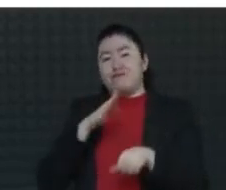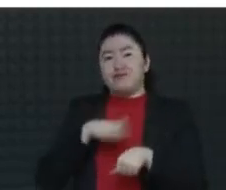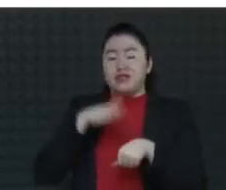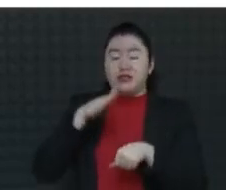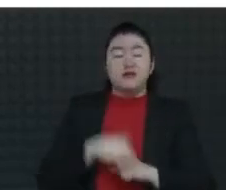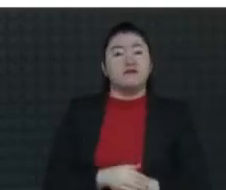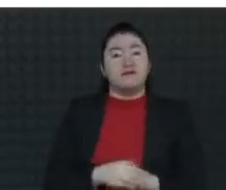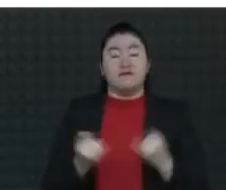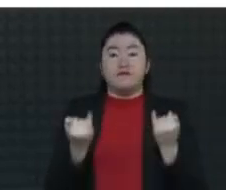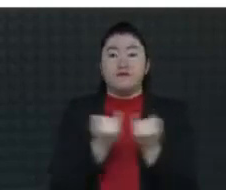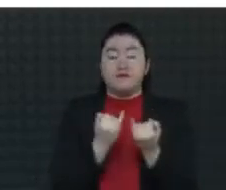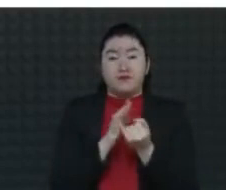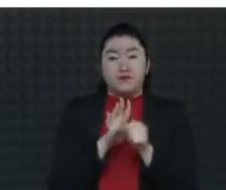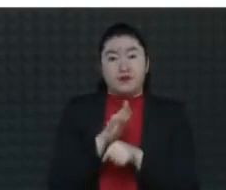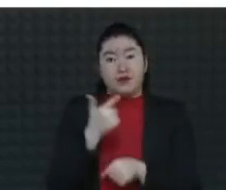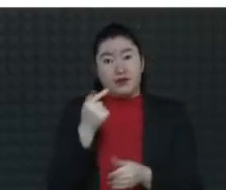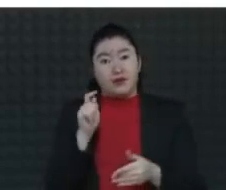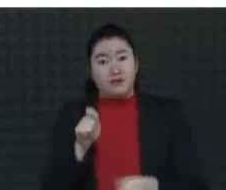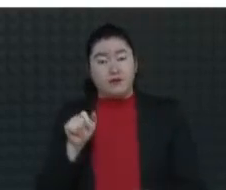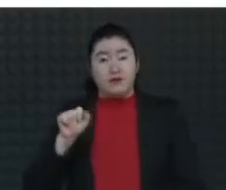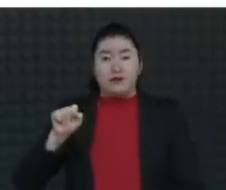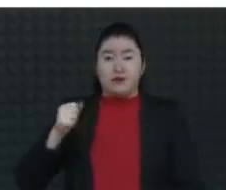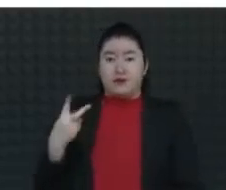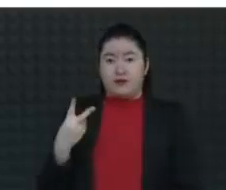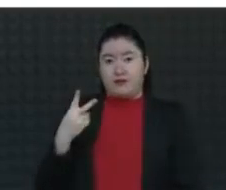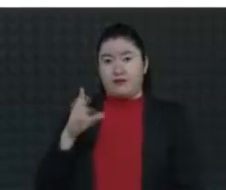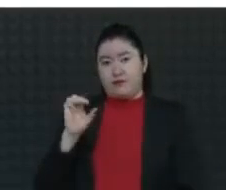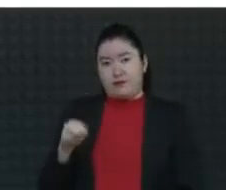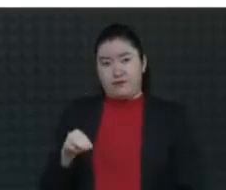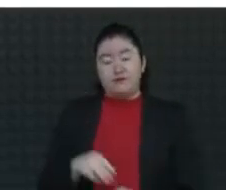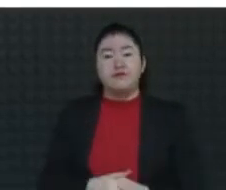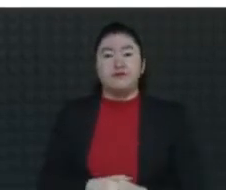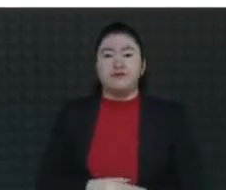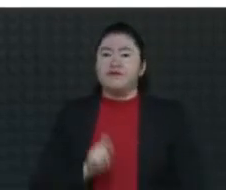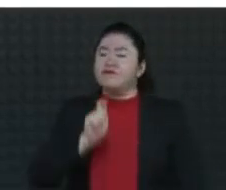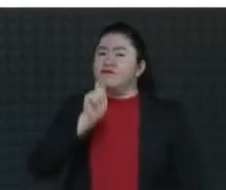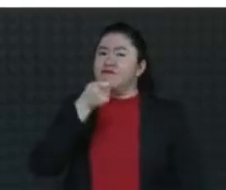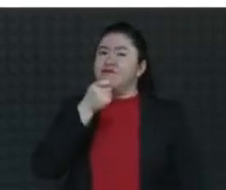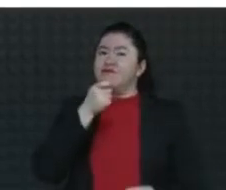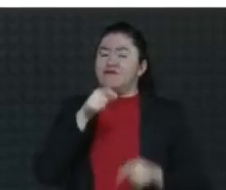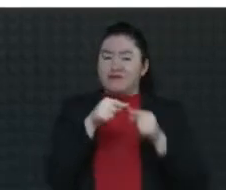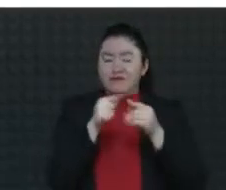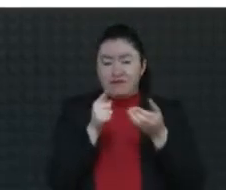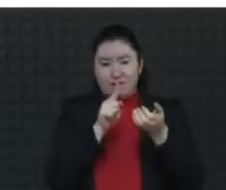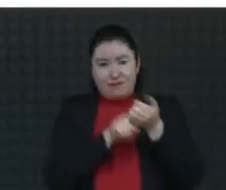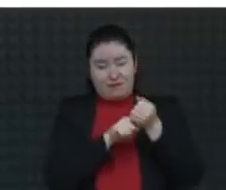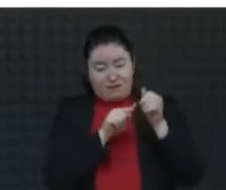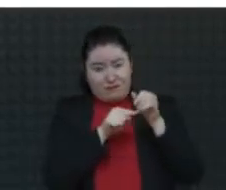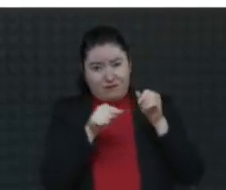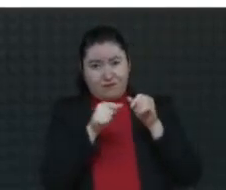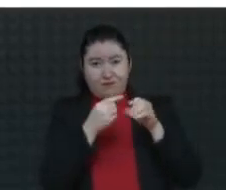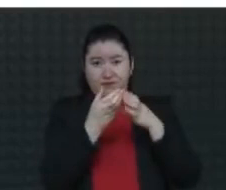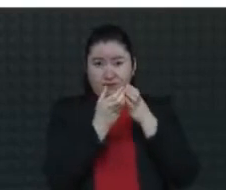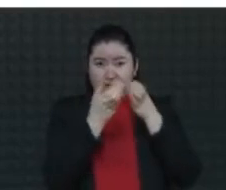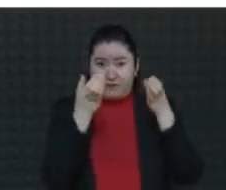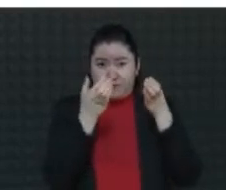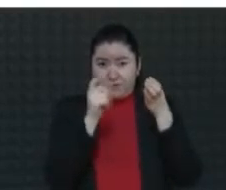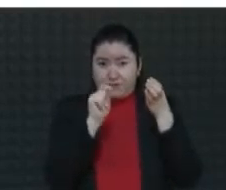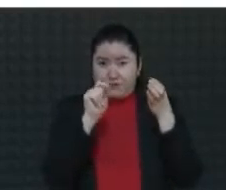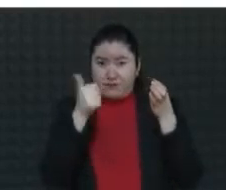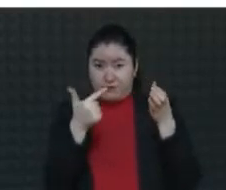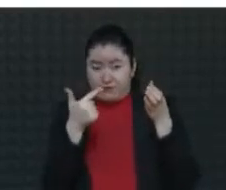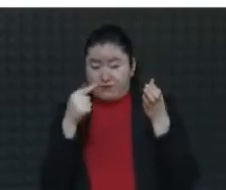la viga norte fue mayor a 7.62 centímetros, que es el espesor del patín inferior de la subviga T7.